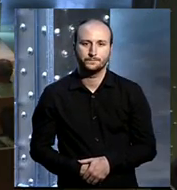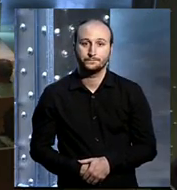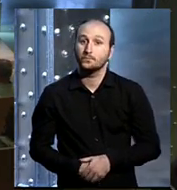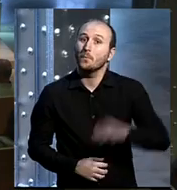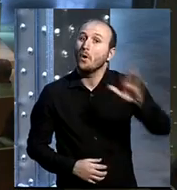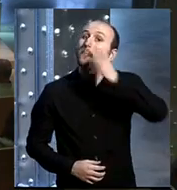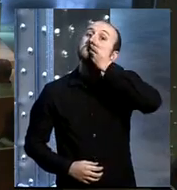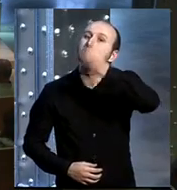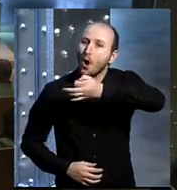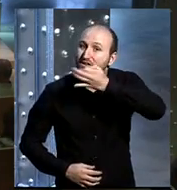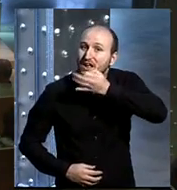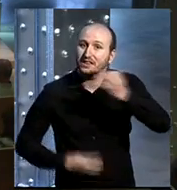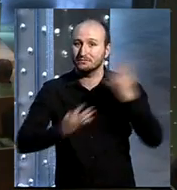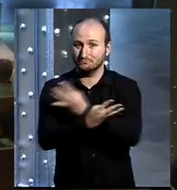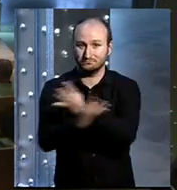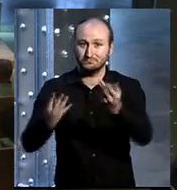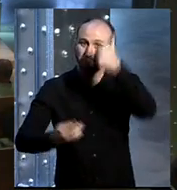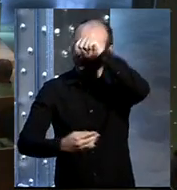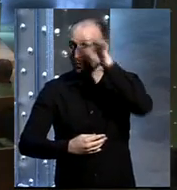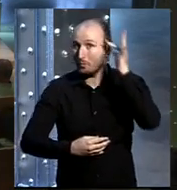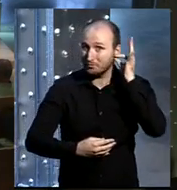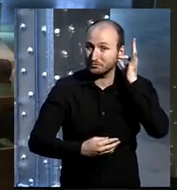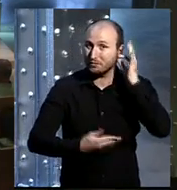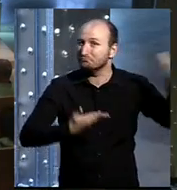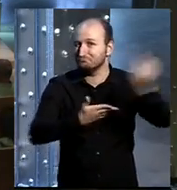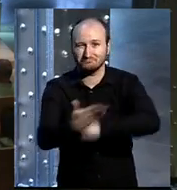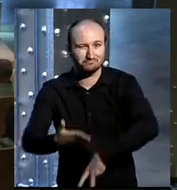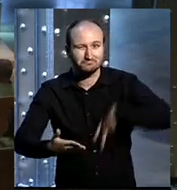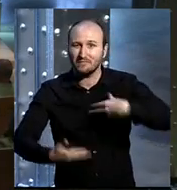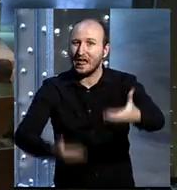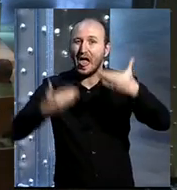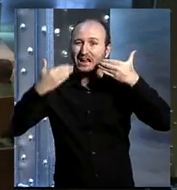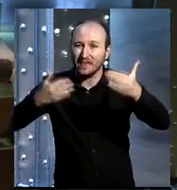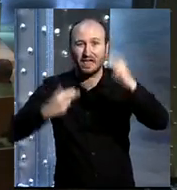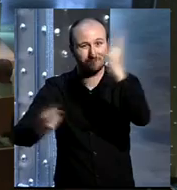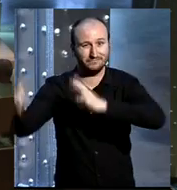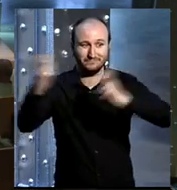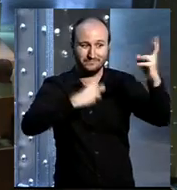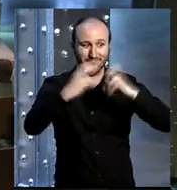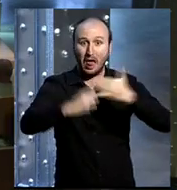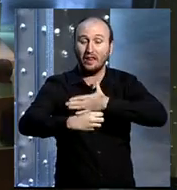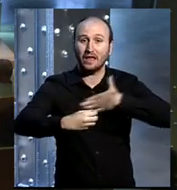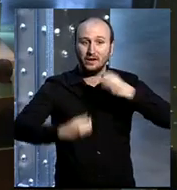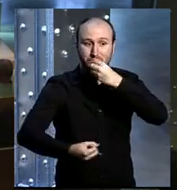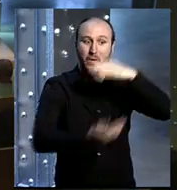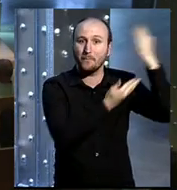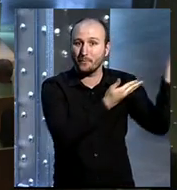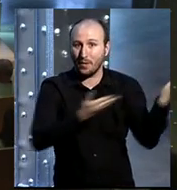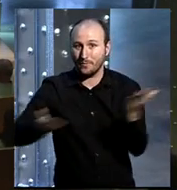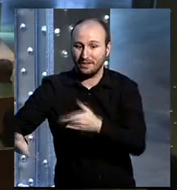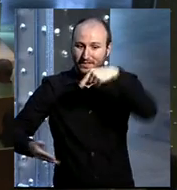Bueno, buenas tardes a todos y a todas, muy buenas tardes a todos. Muchas gracias por estar aquí. Les quiero dar la bienvenida en nombre de